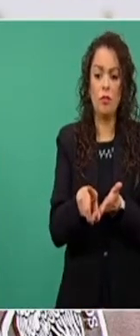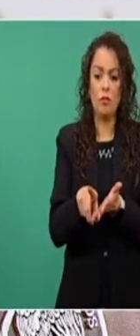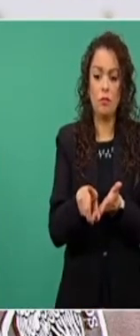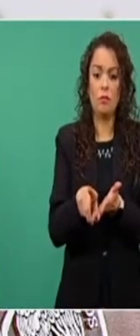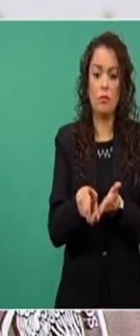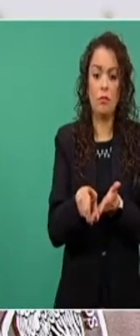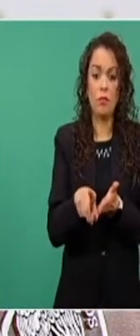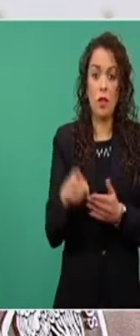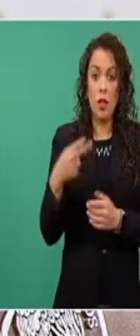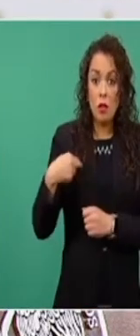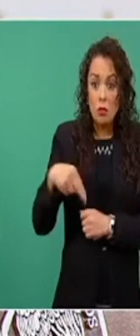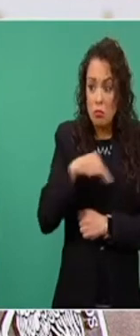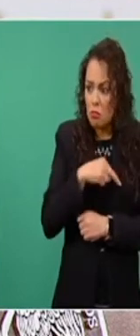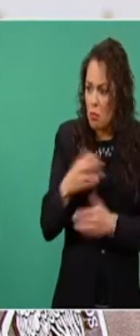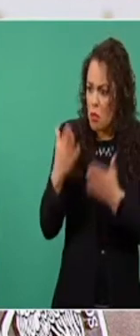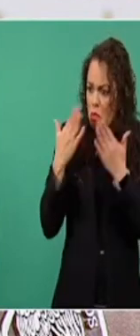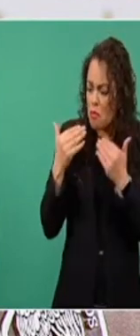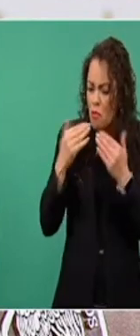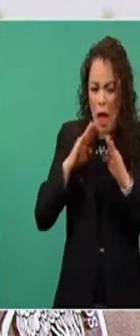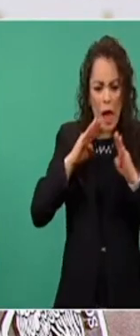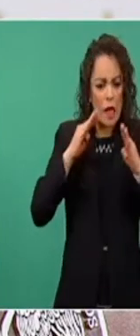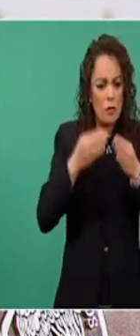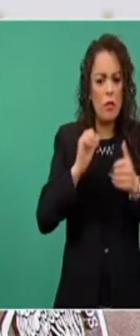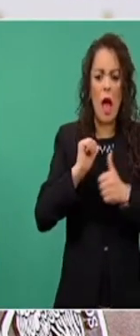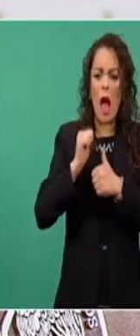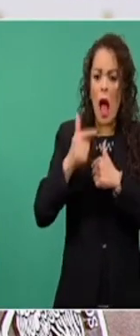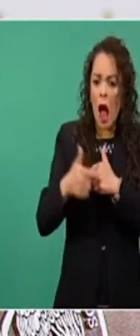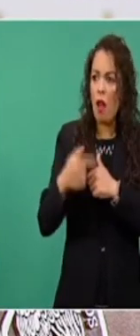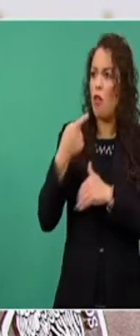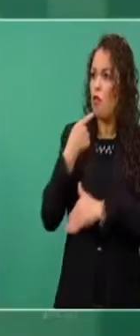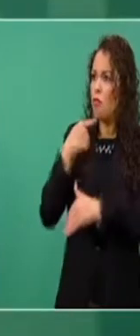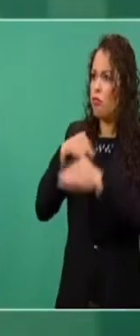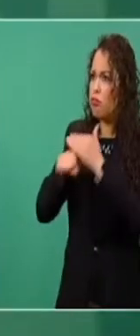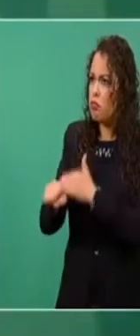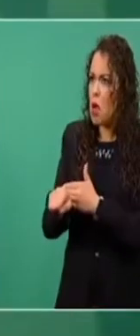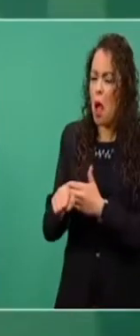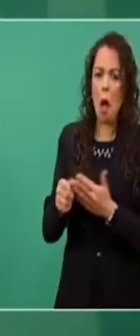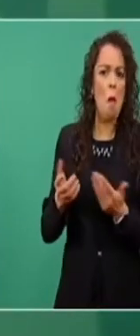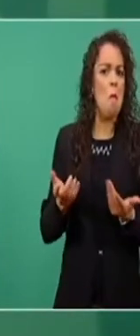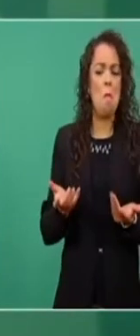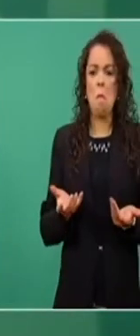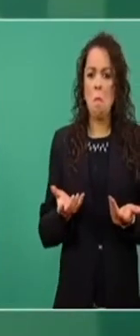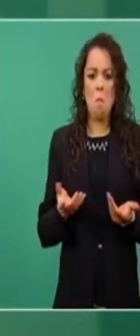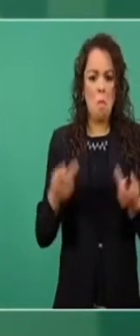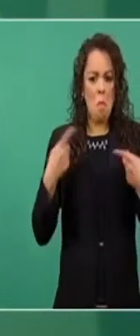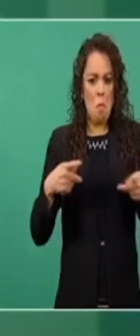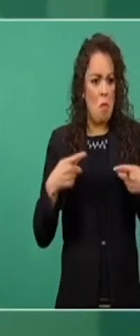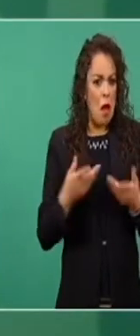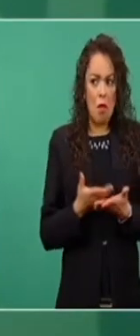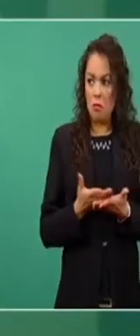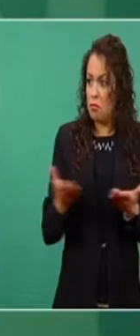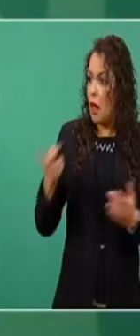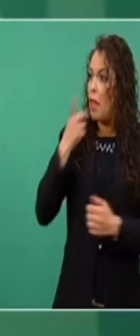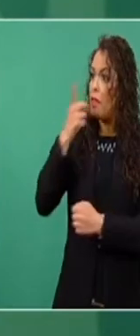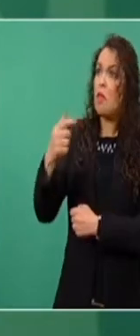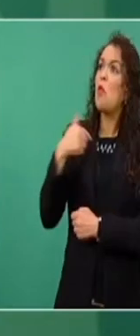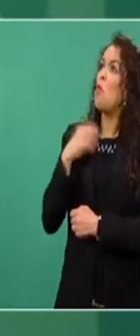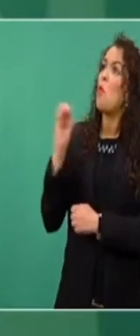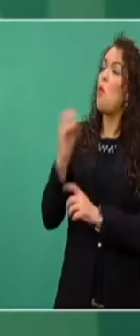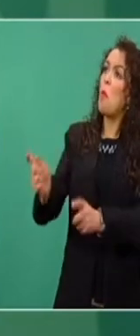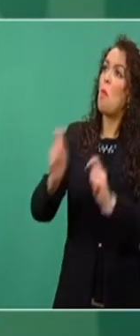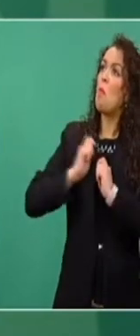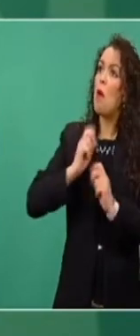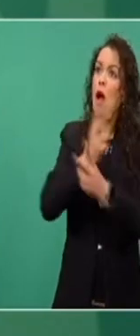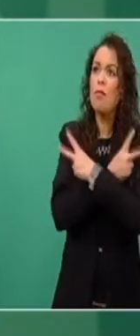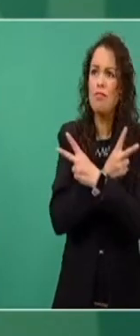queja específica de alguien que se esté quejando de que no haber recibido vacaciones.